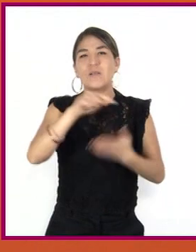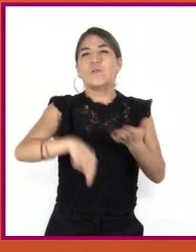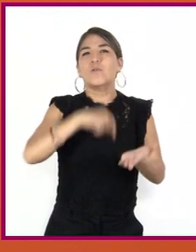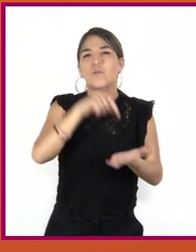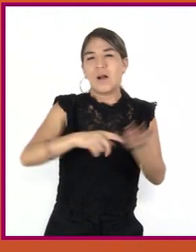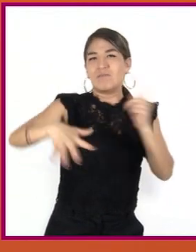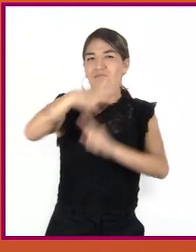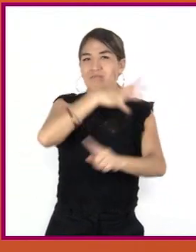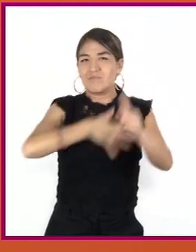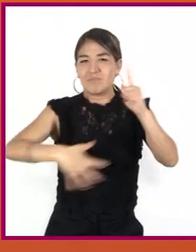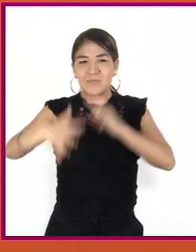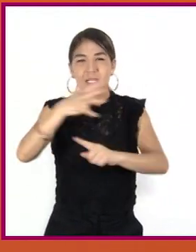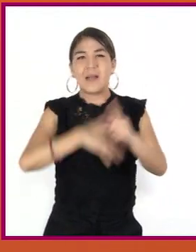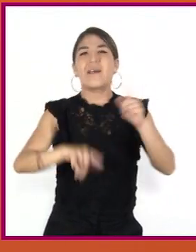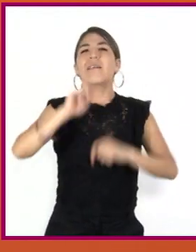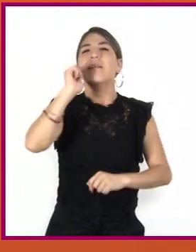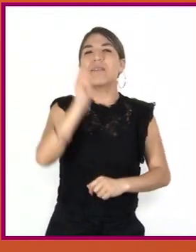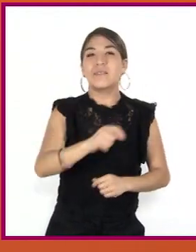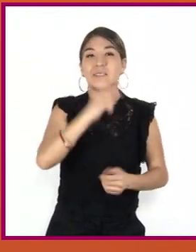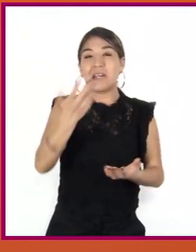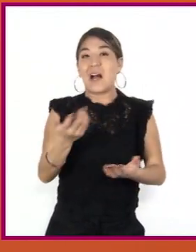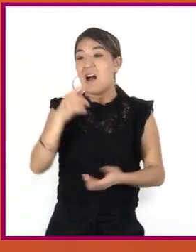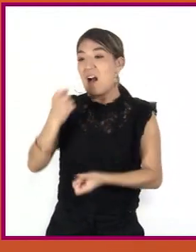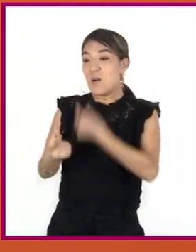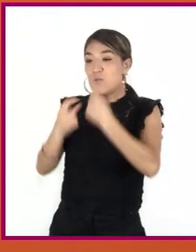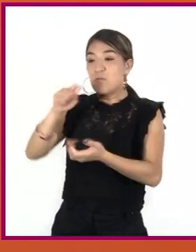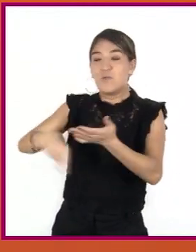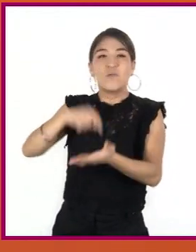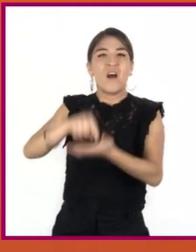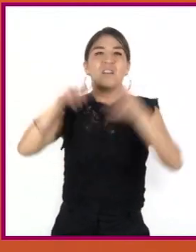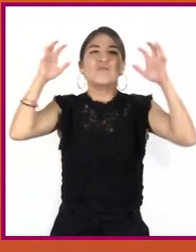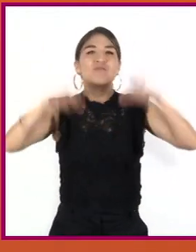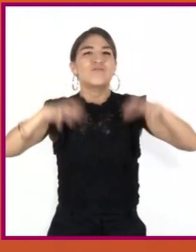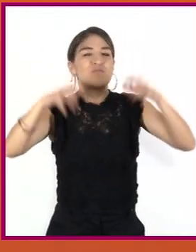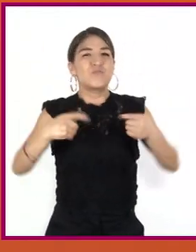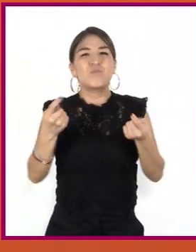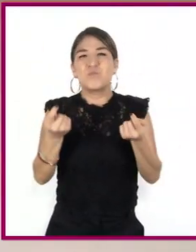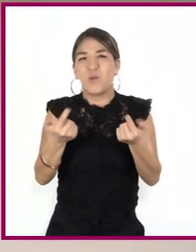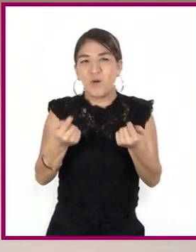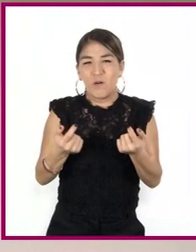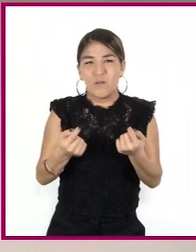naturaleza, sobre todo en lugares donde llueve poco y escasea el agua.